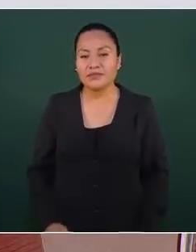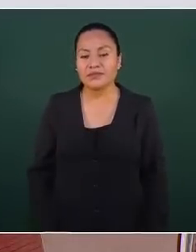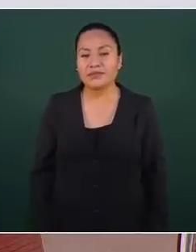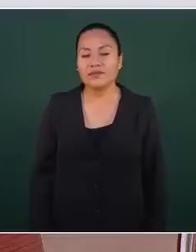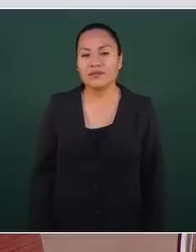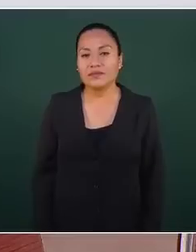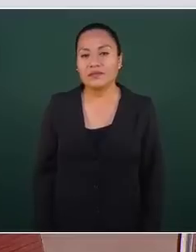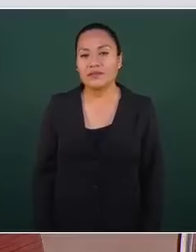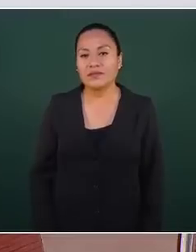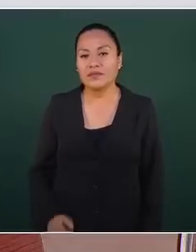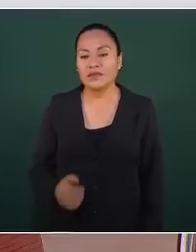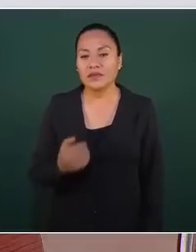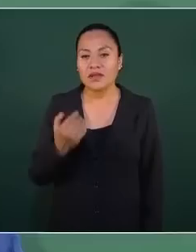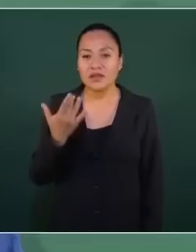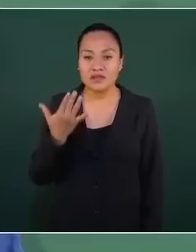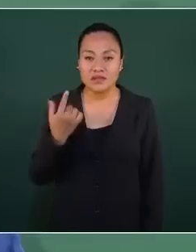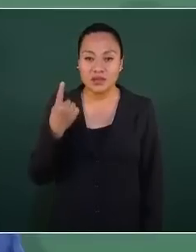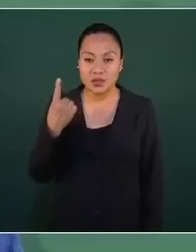y